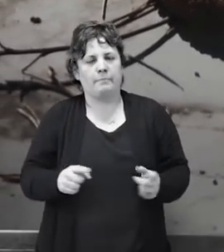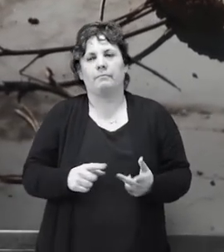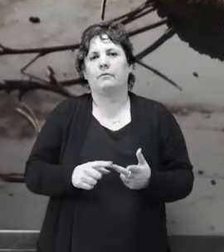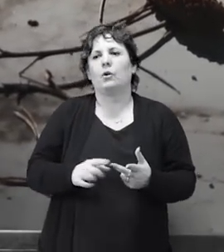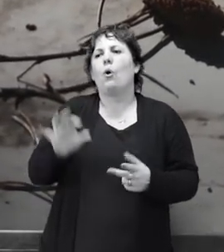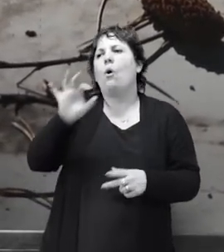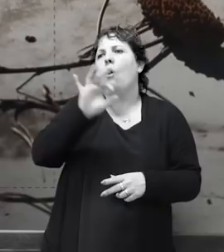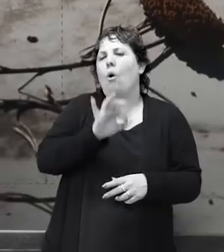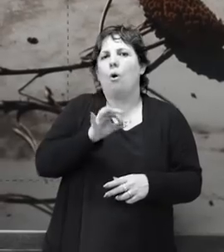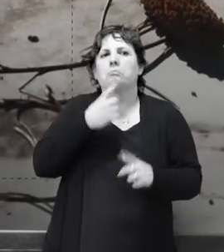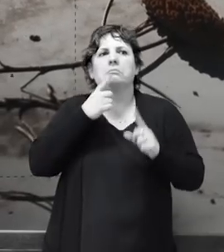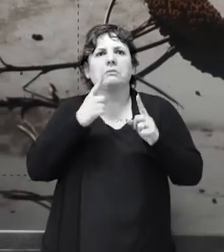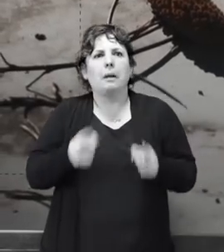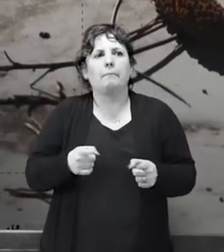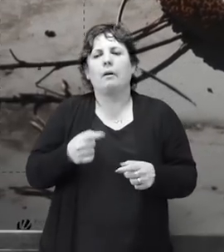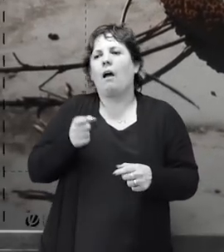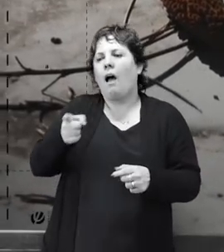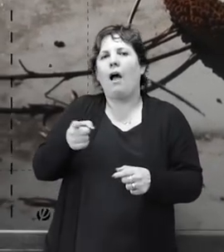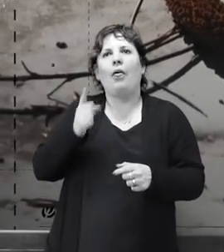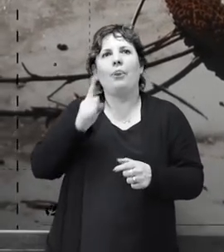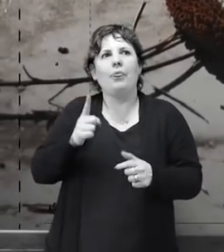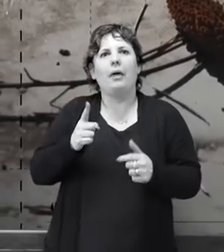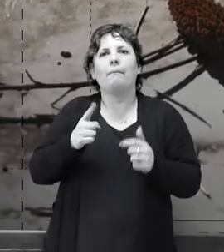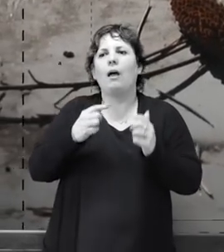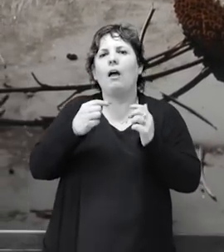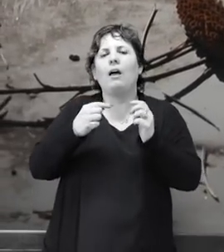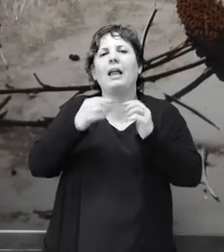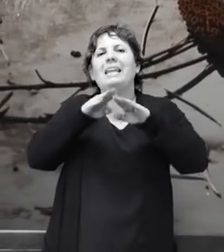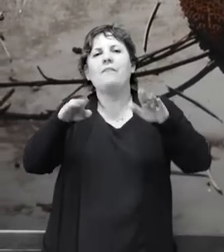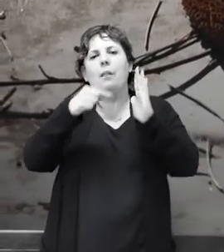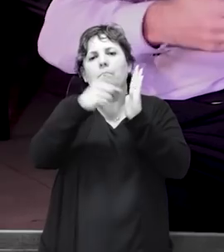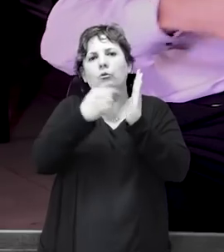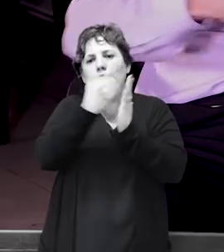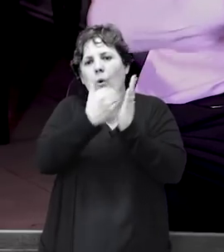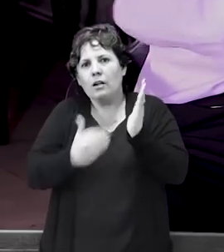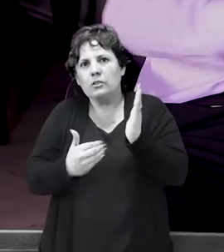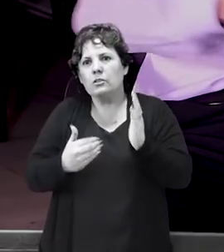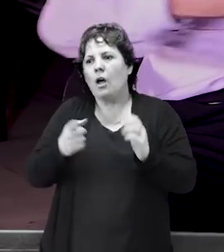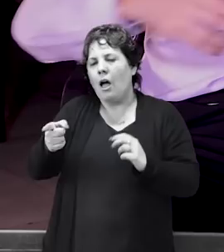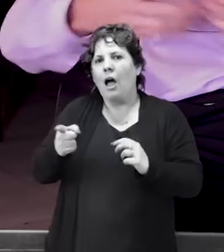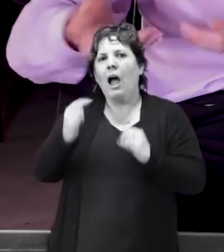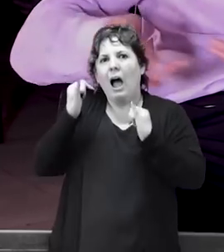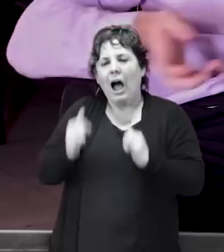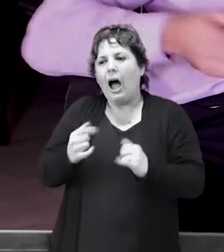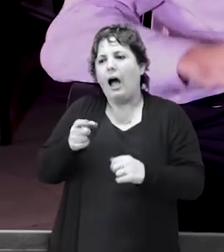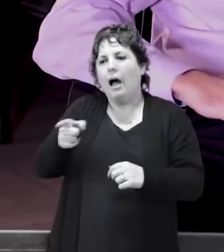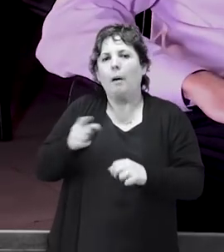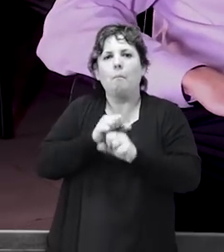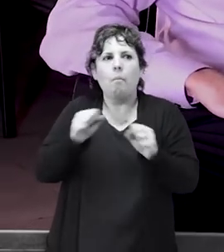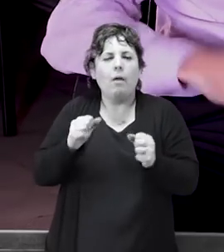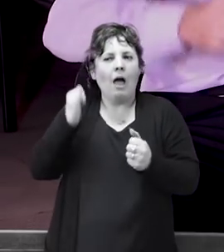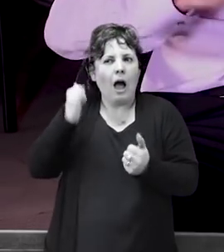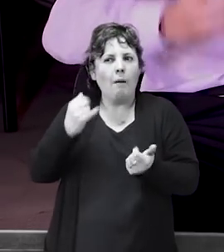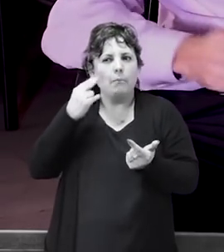¿qué niveles de puntuación tendrían en lo que es el INDI? O sea, ¿qué riesgo hay a ciertas puntuaciones en el INDI de que haya algún